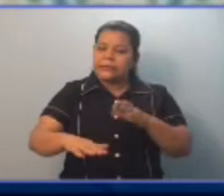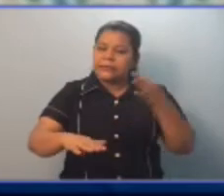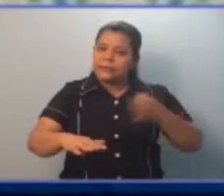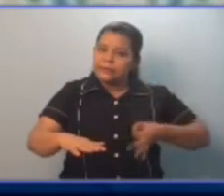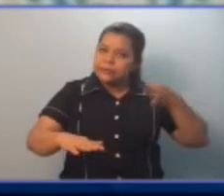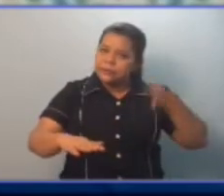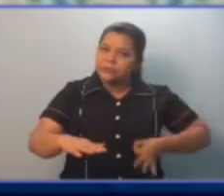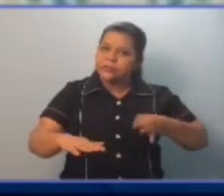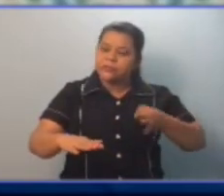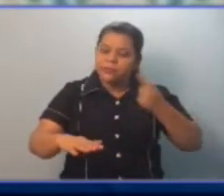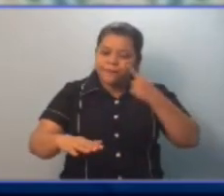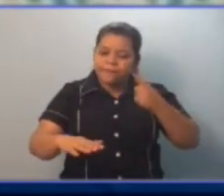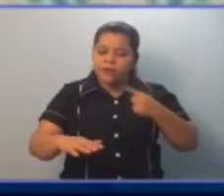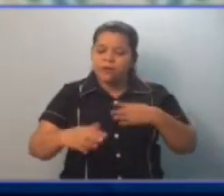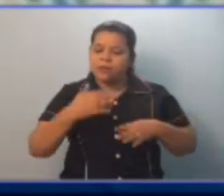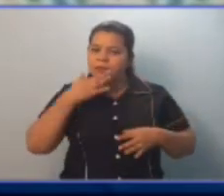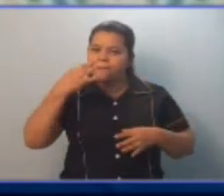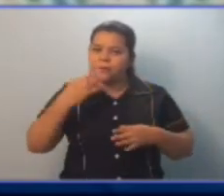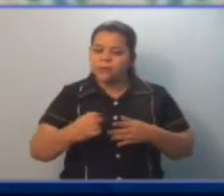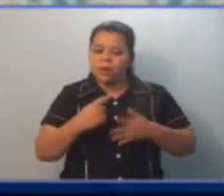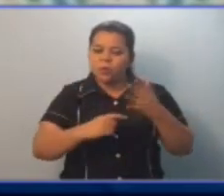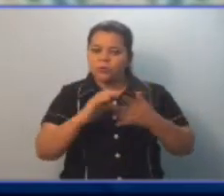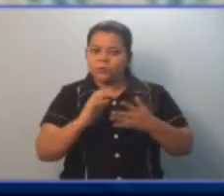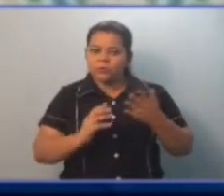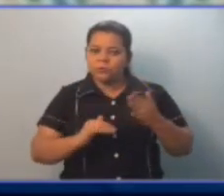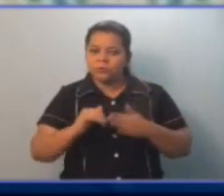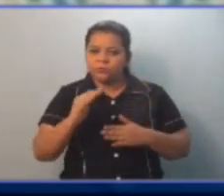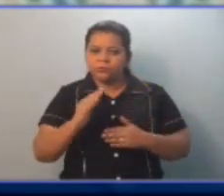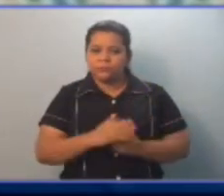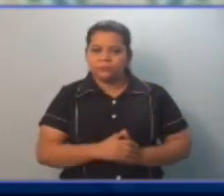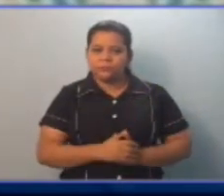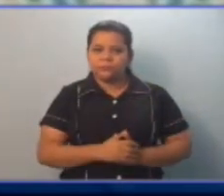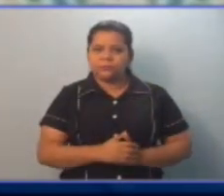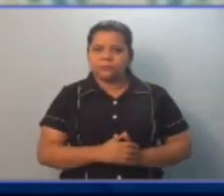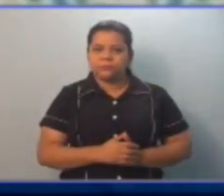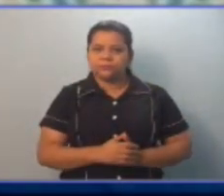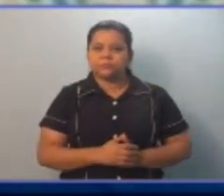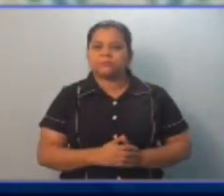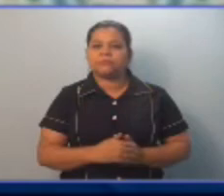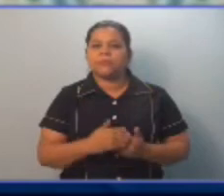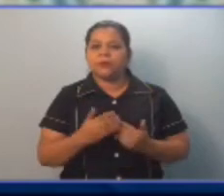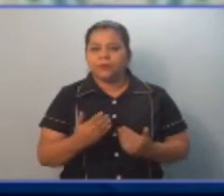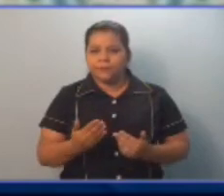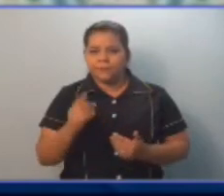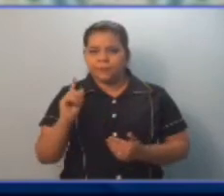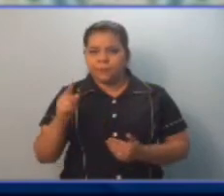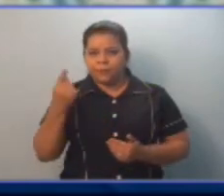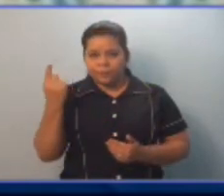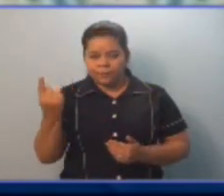la supremacía de la norma constitucional. Ese tiene que ser, digamos, el límite primero.